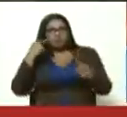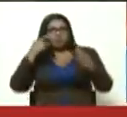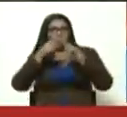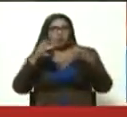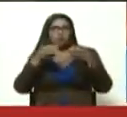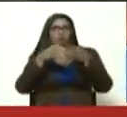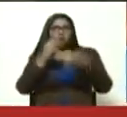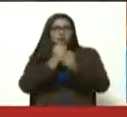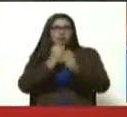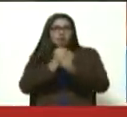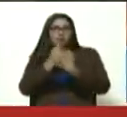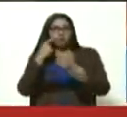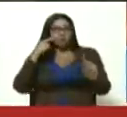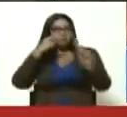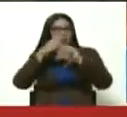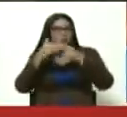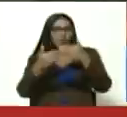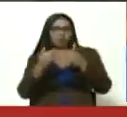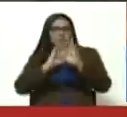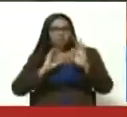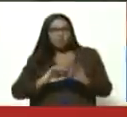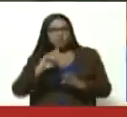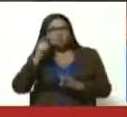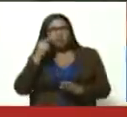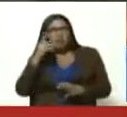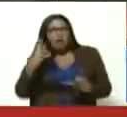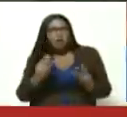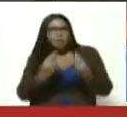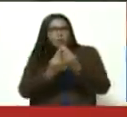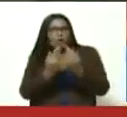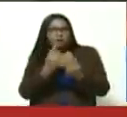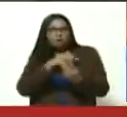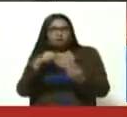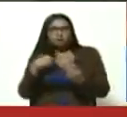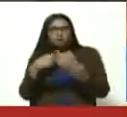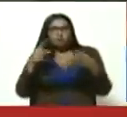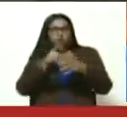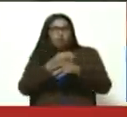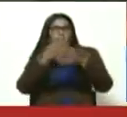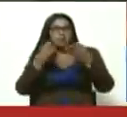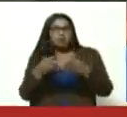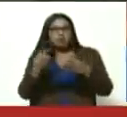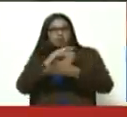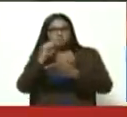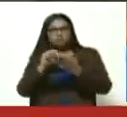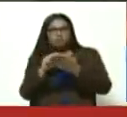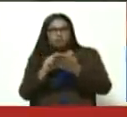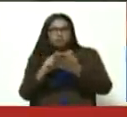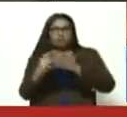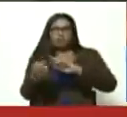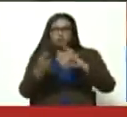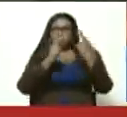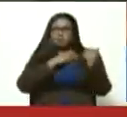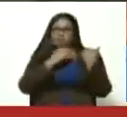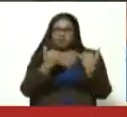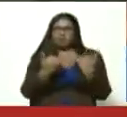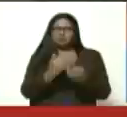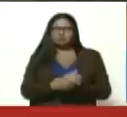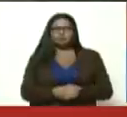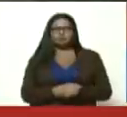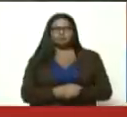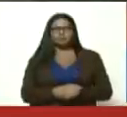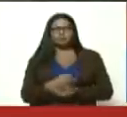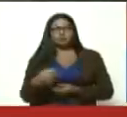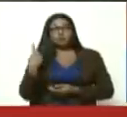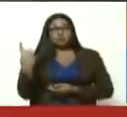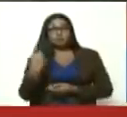equipos de trabajo respectivos para que acompañen al gobierno nacional en esta tarea no sólo